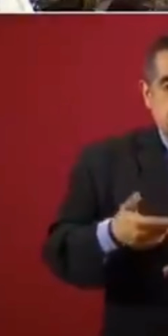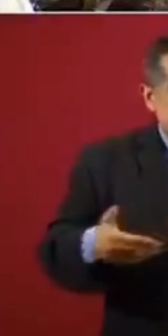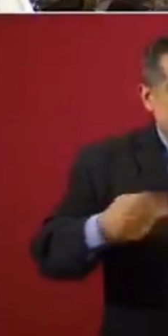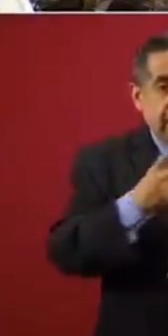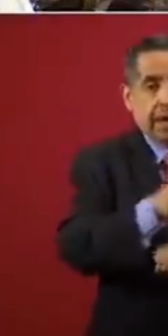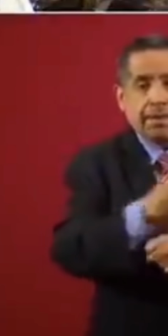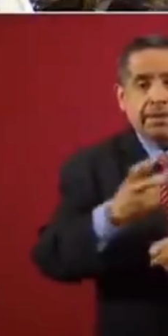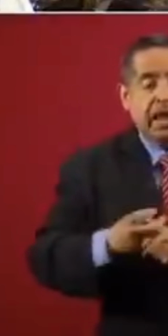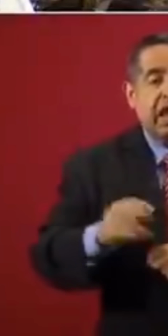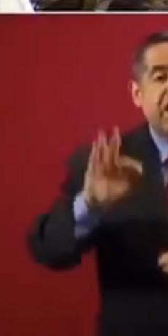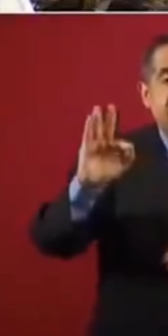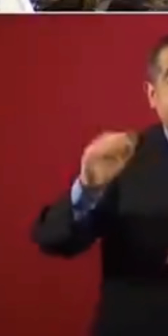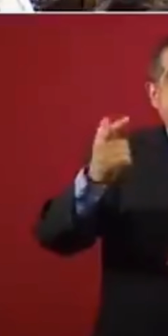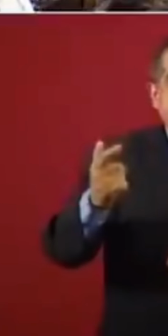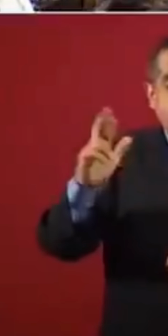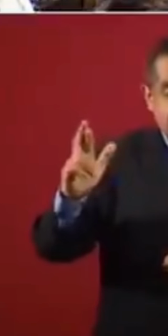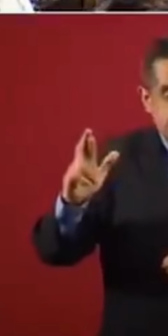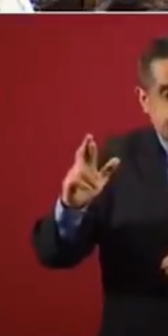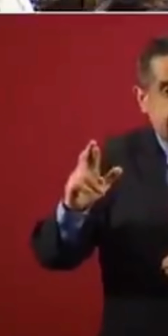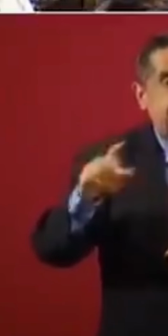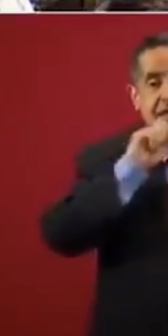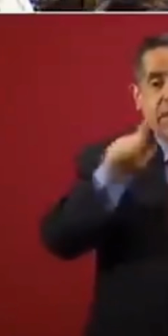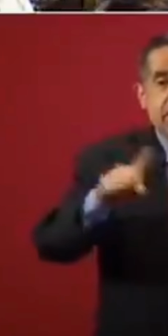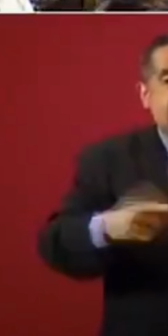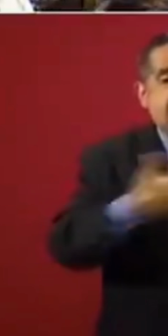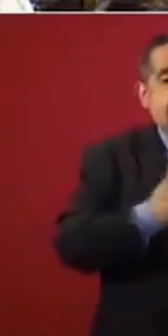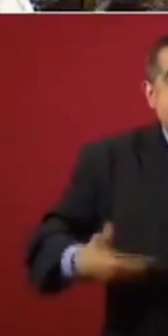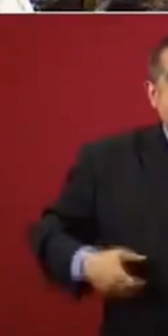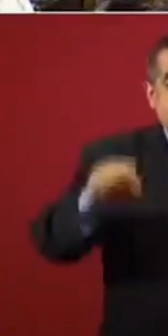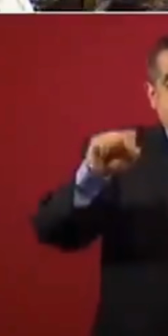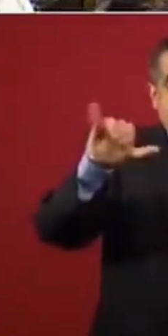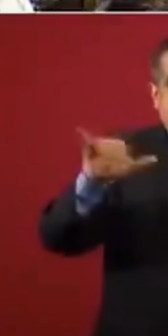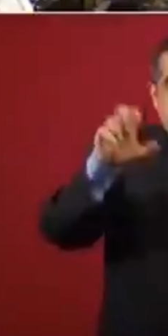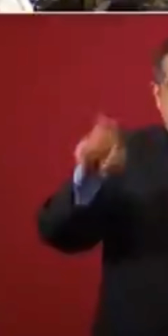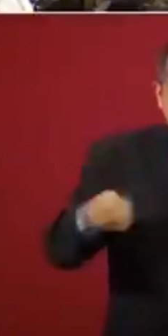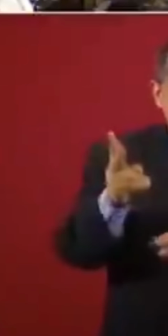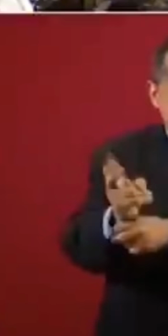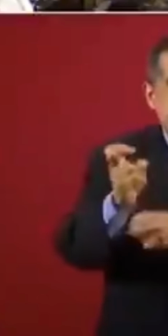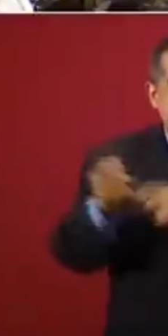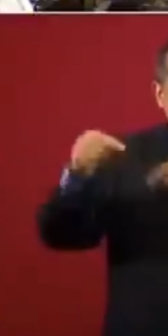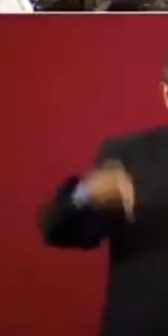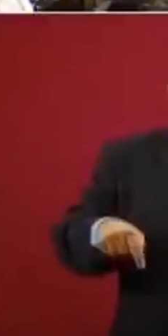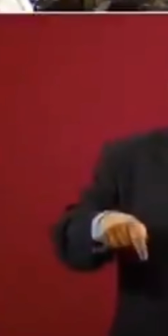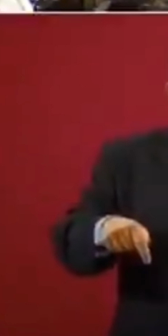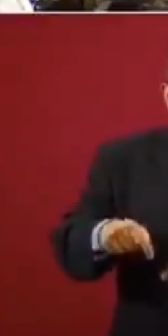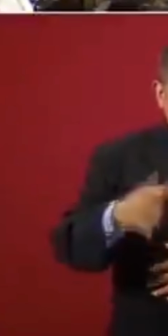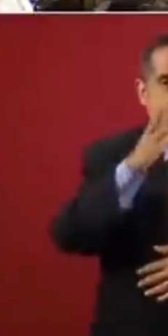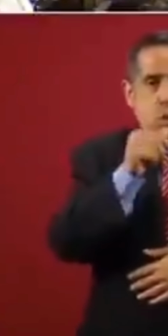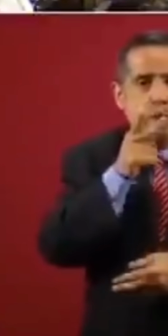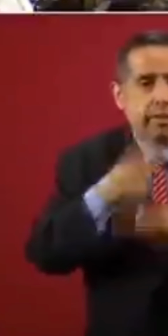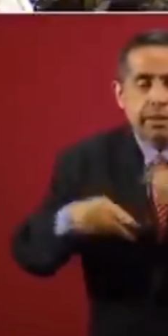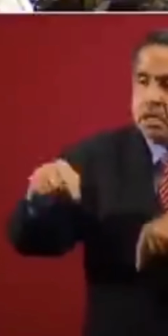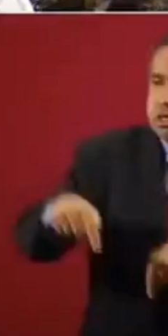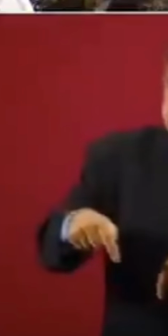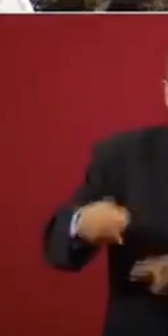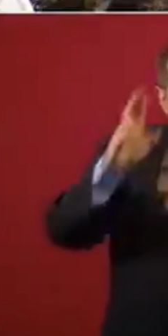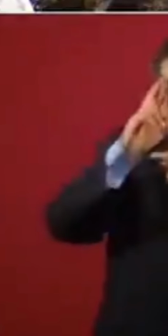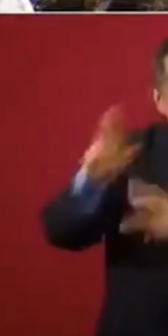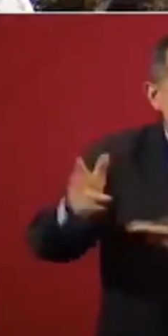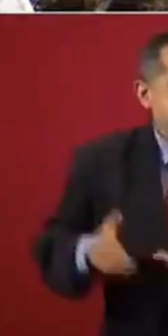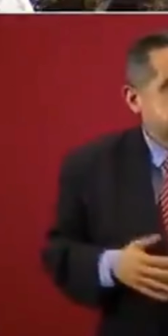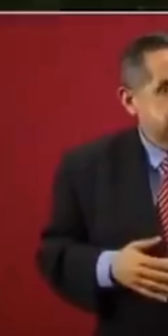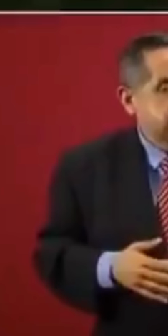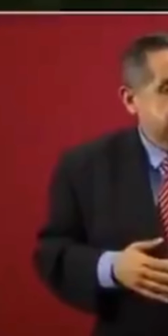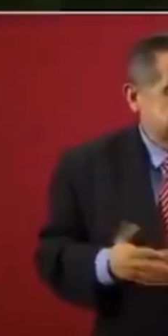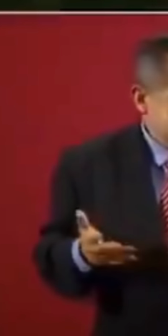fiscal general de la República y al presidente de la Suprema Corte de Justicia y no pudieron asistir. En otros